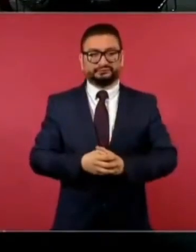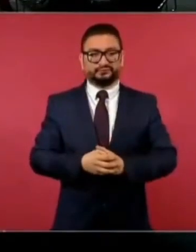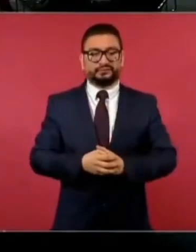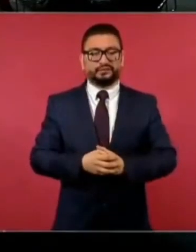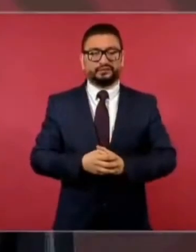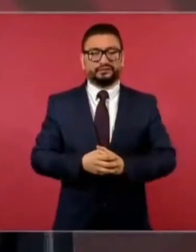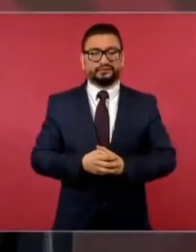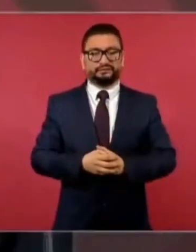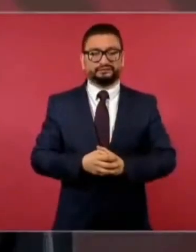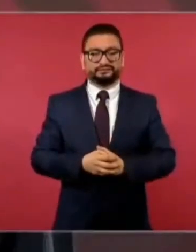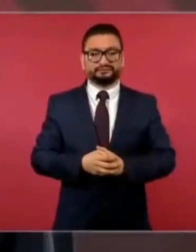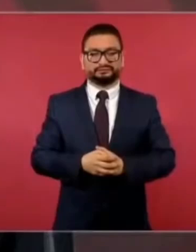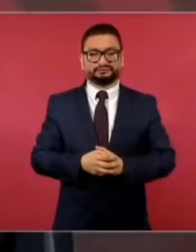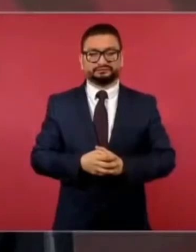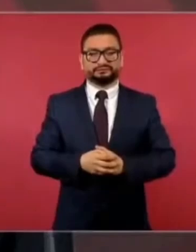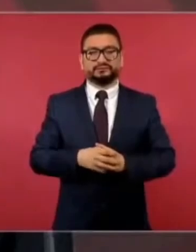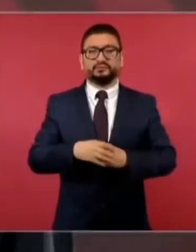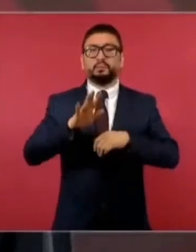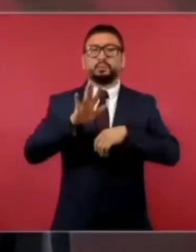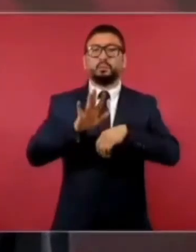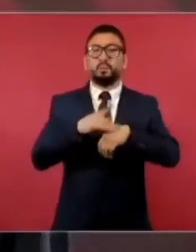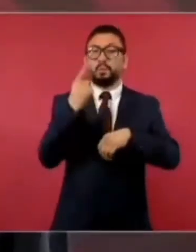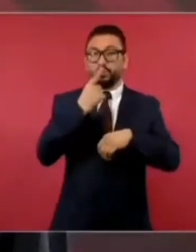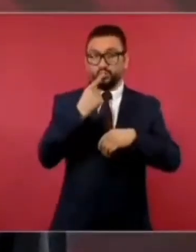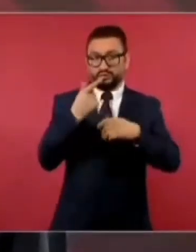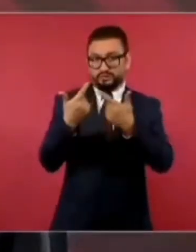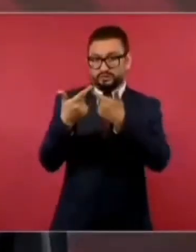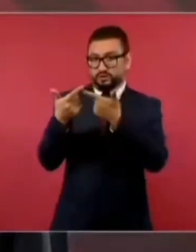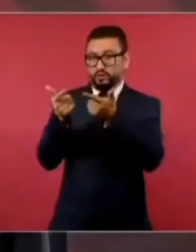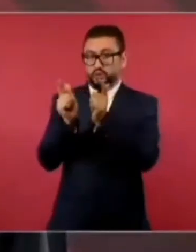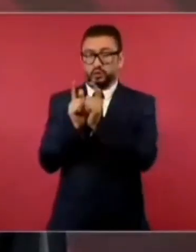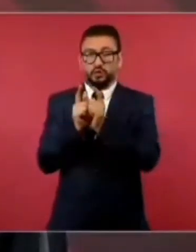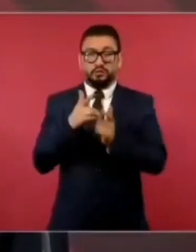porque ese clasismo, ese racismo,